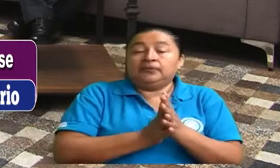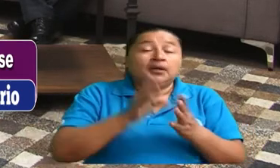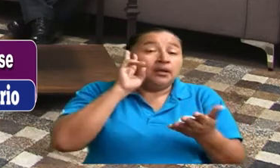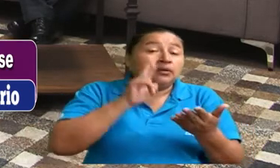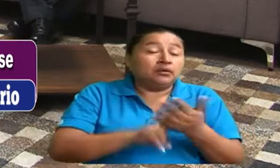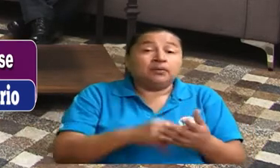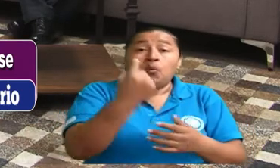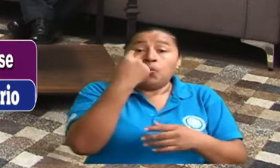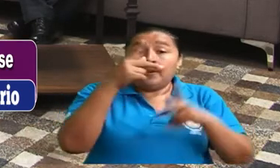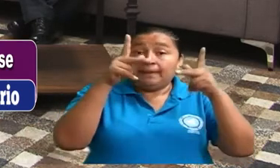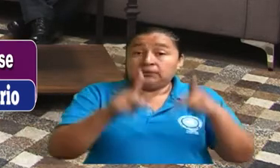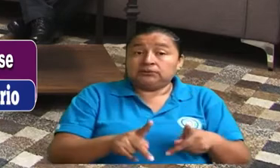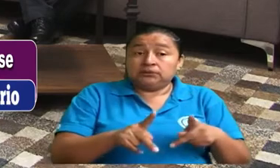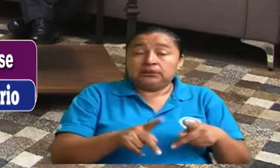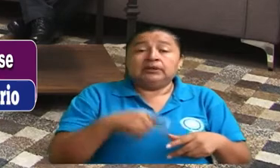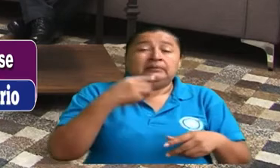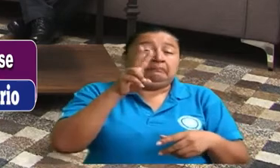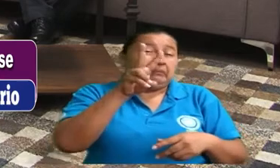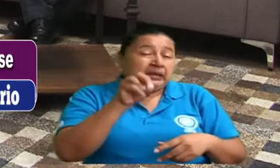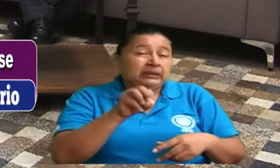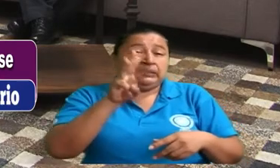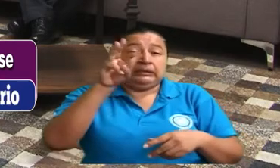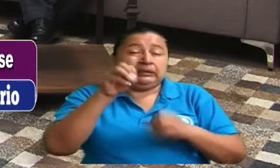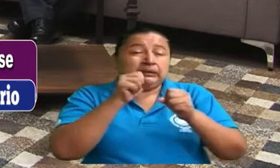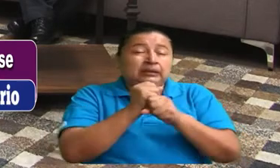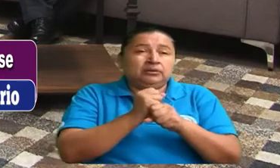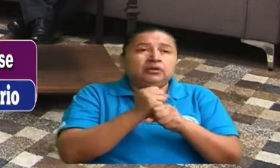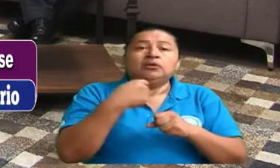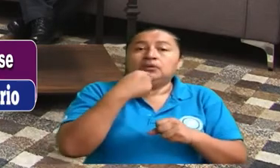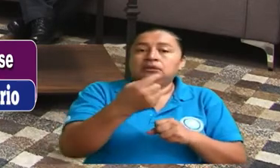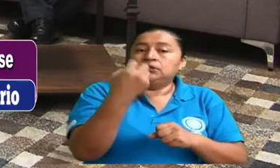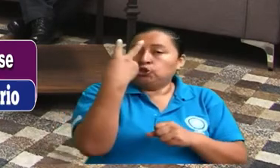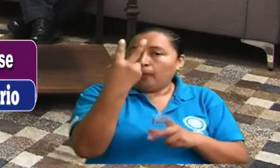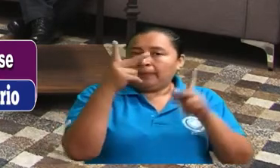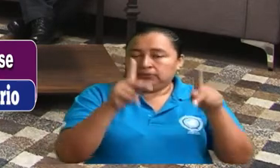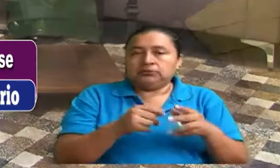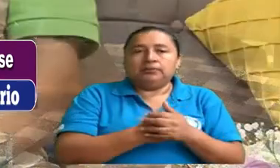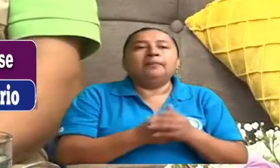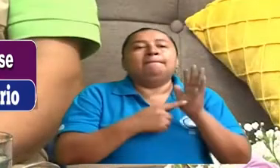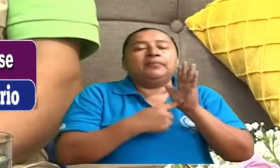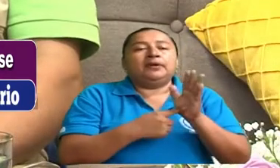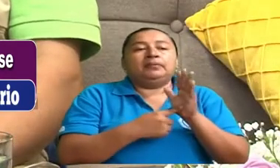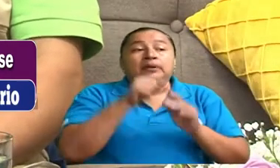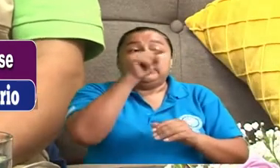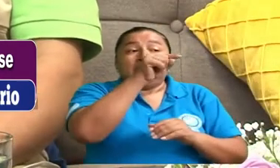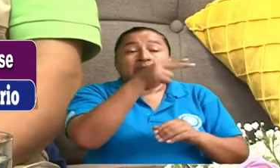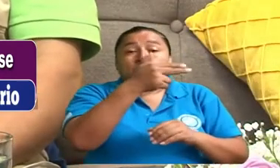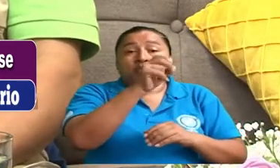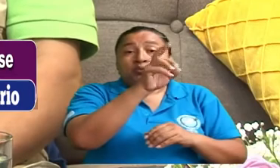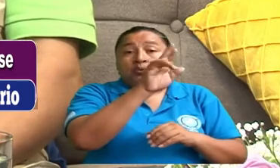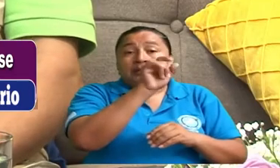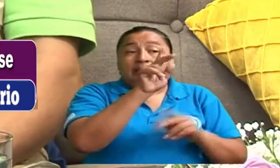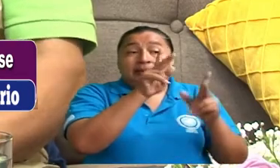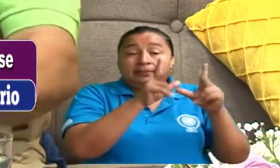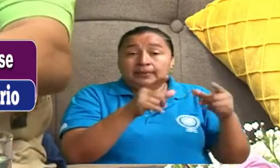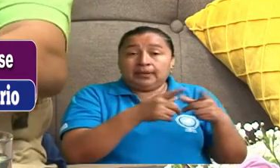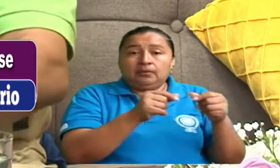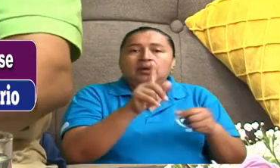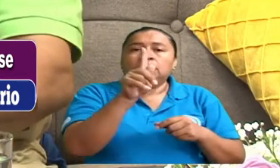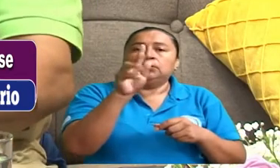que tiene 20, 30 años, te voy a mencionar dos casos. Okay. Por ejemplo, en la Chureca de Managua,